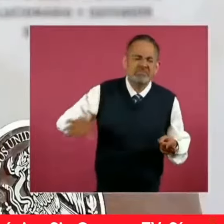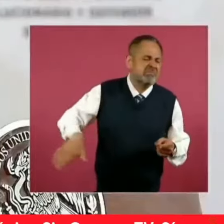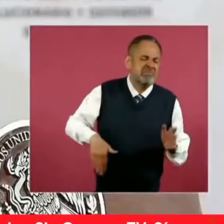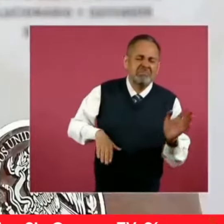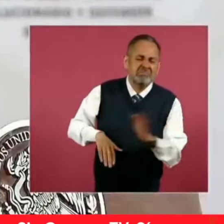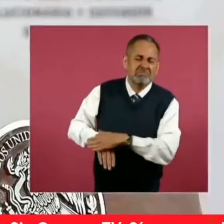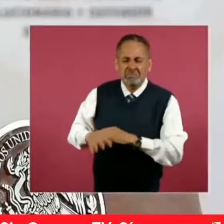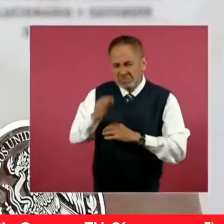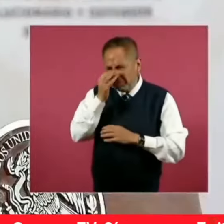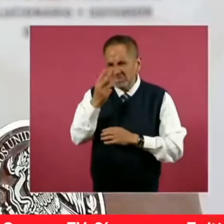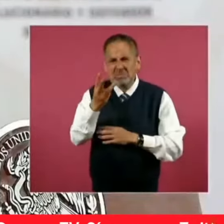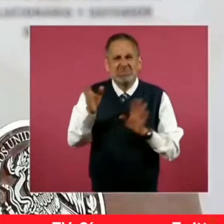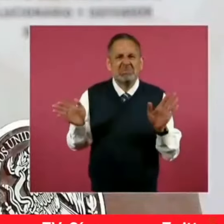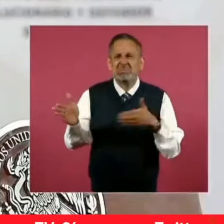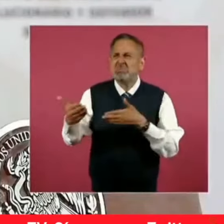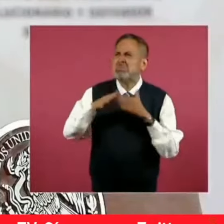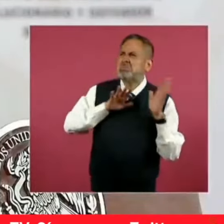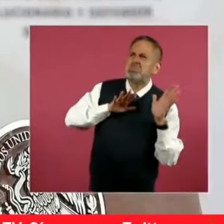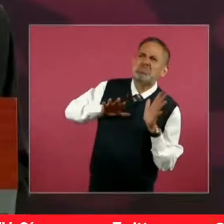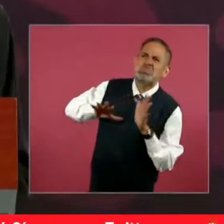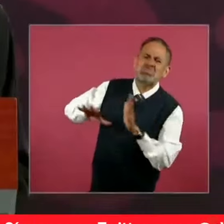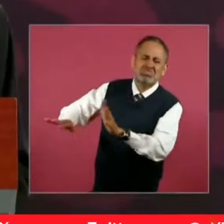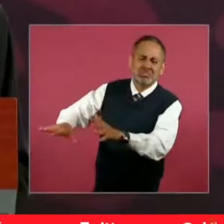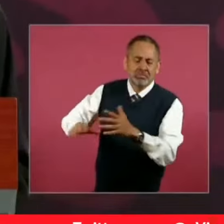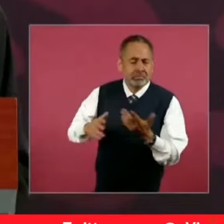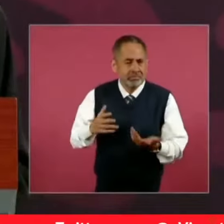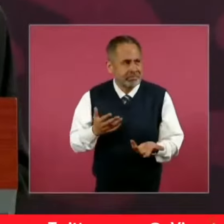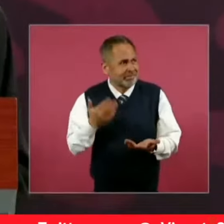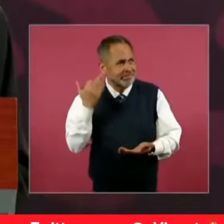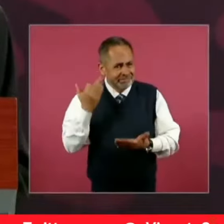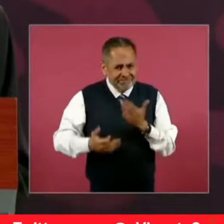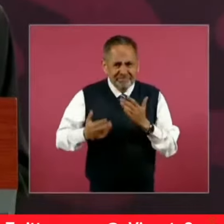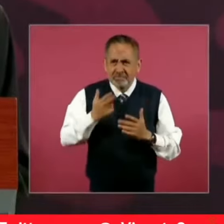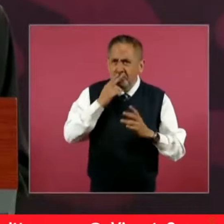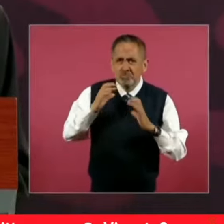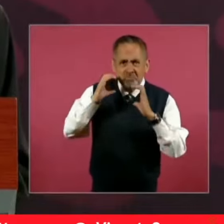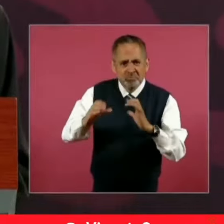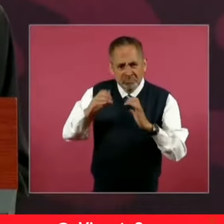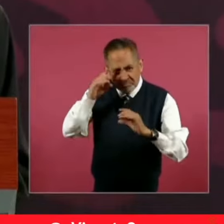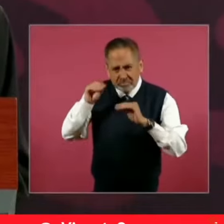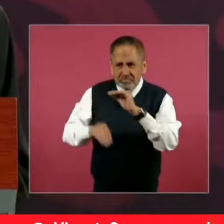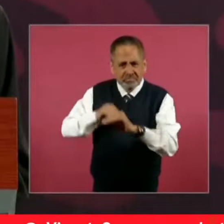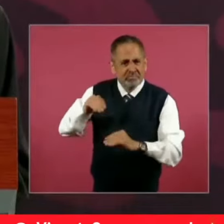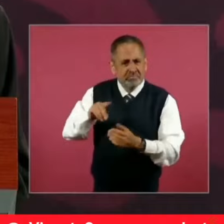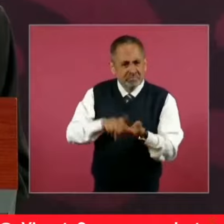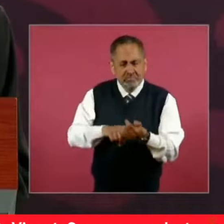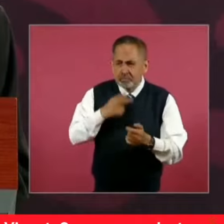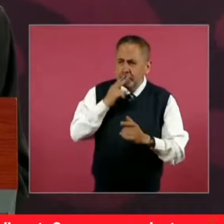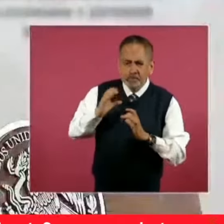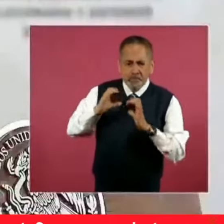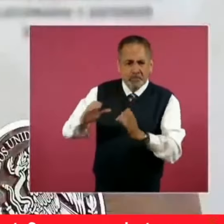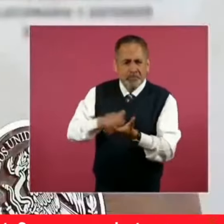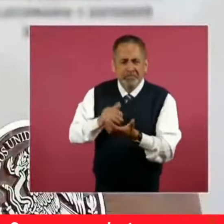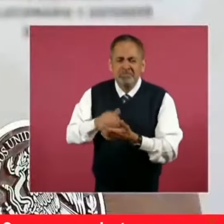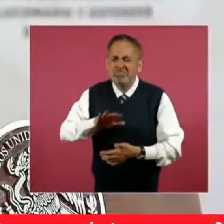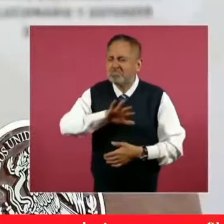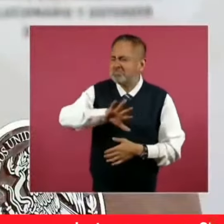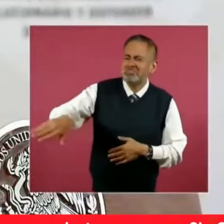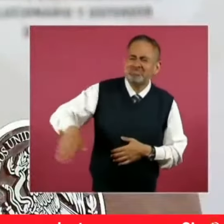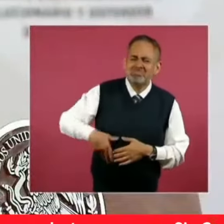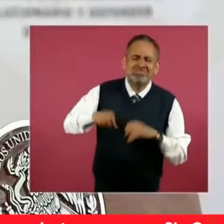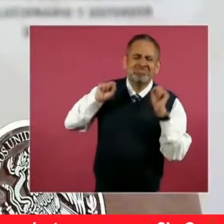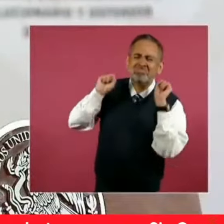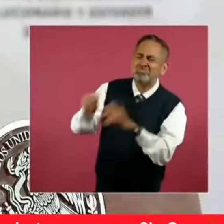3 bodegas industriales que no reúnen las características mínimas indispensables que debe tener un repositorio de este patrimonio